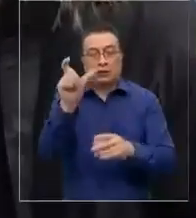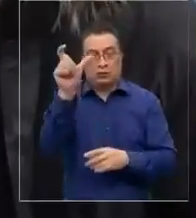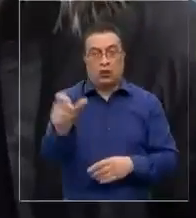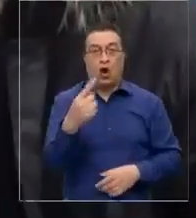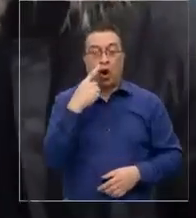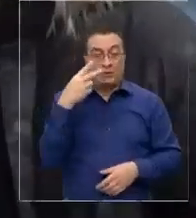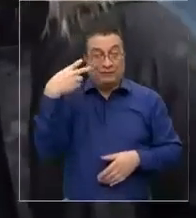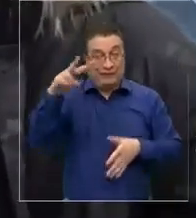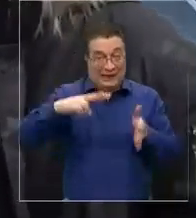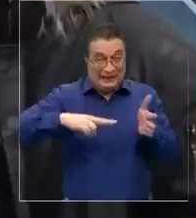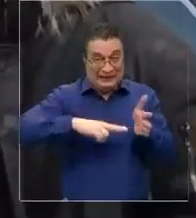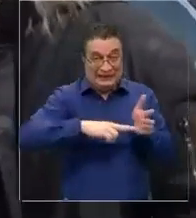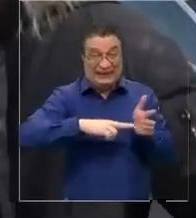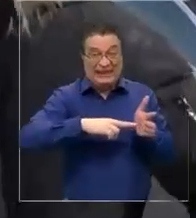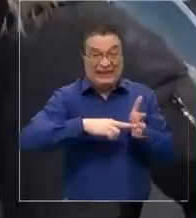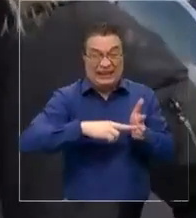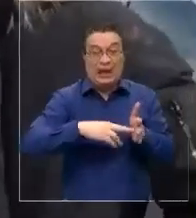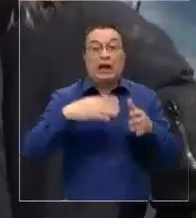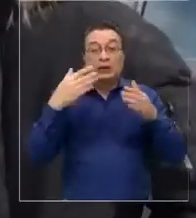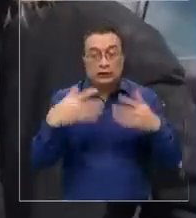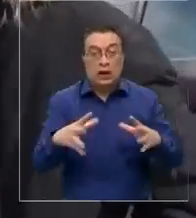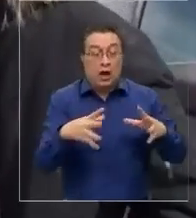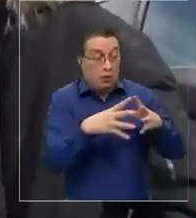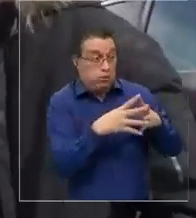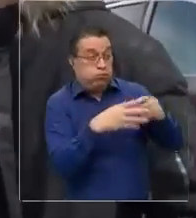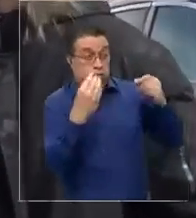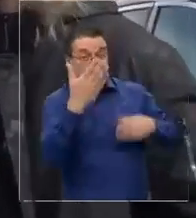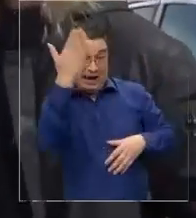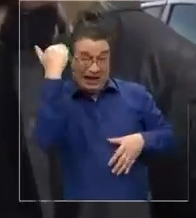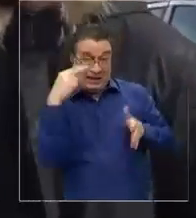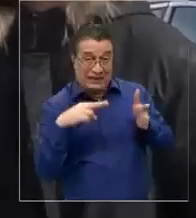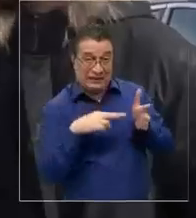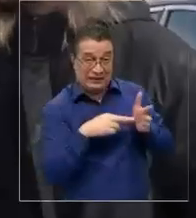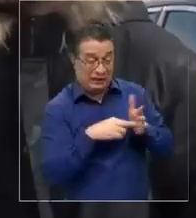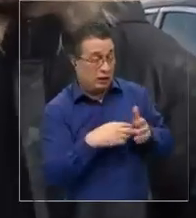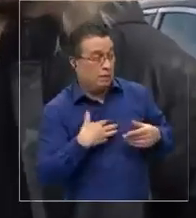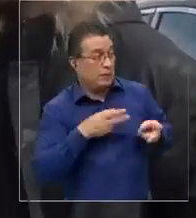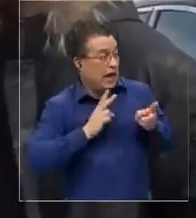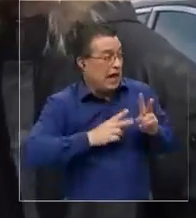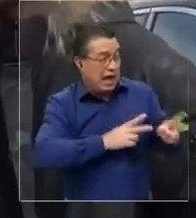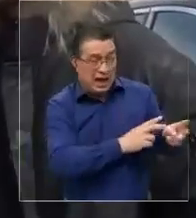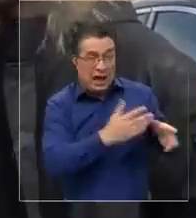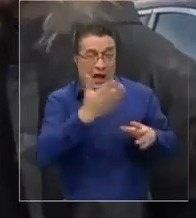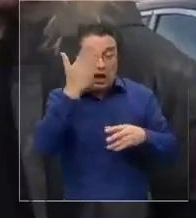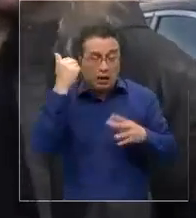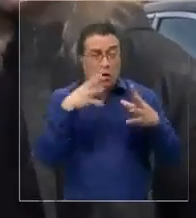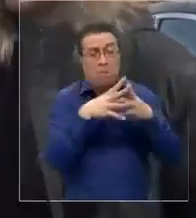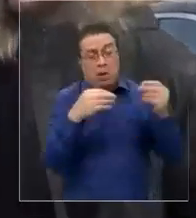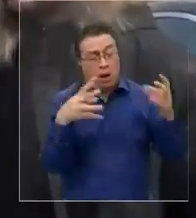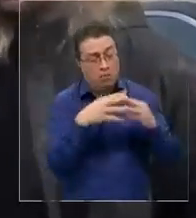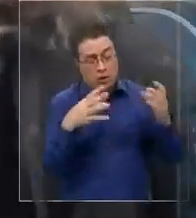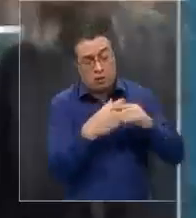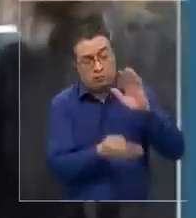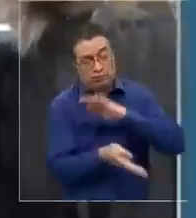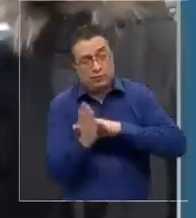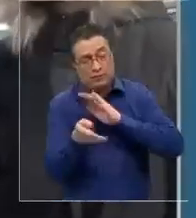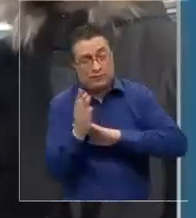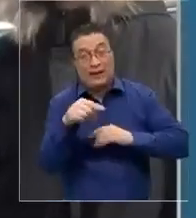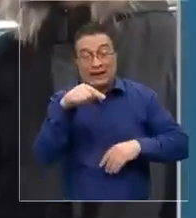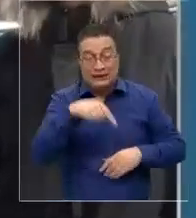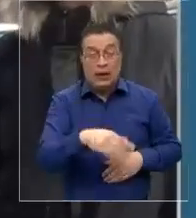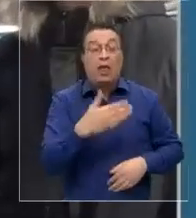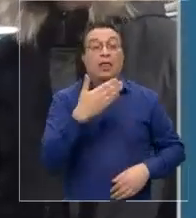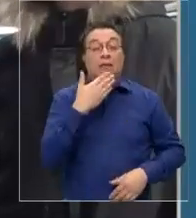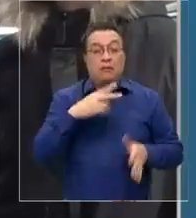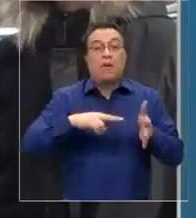origen sirio y ya había tenido que escapar de su país de origen, Siria, por la otra gran crisis de refugiados que azotó Europa durante este